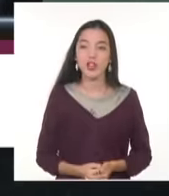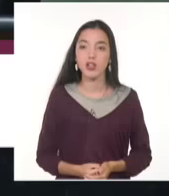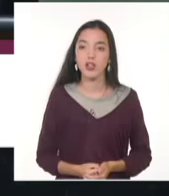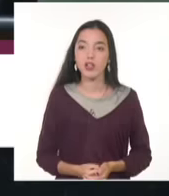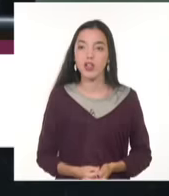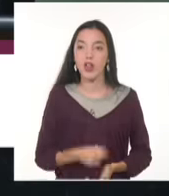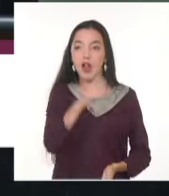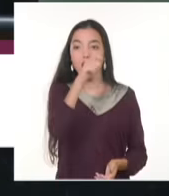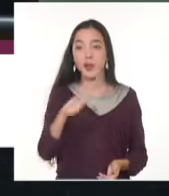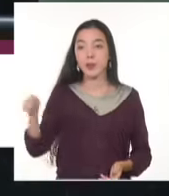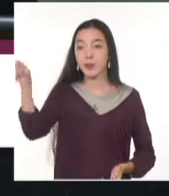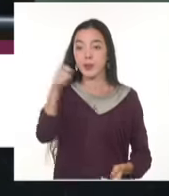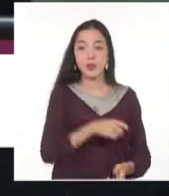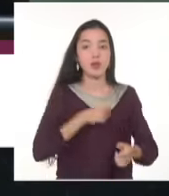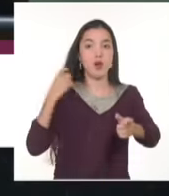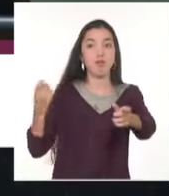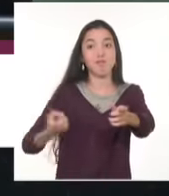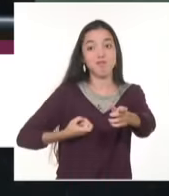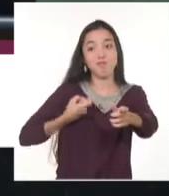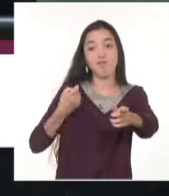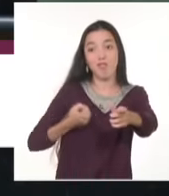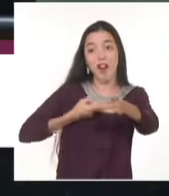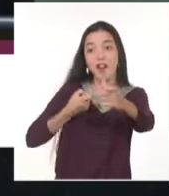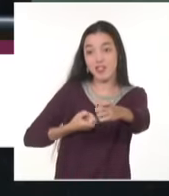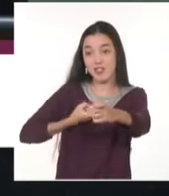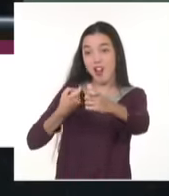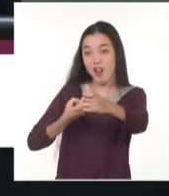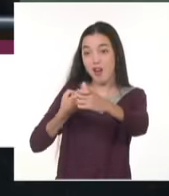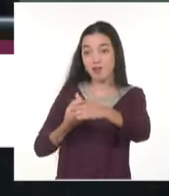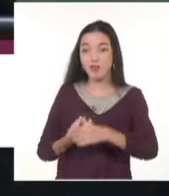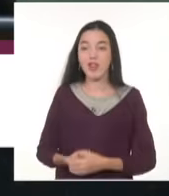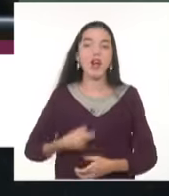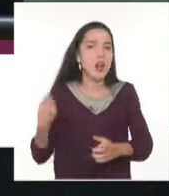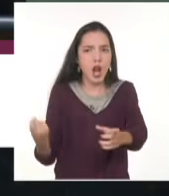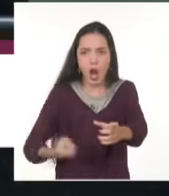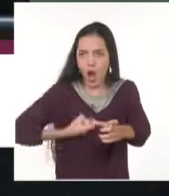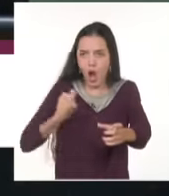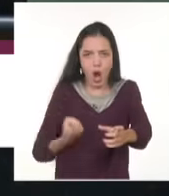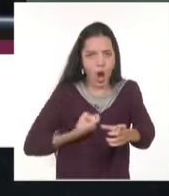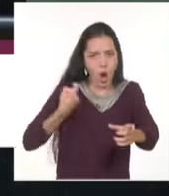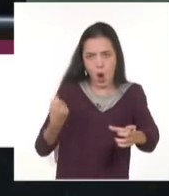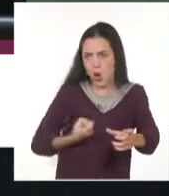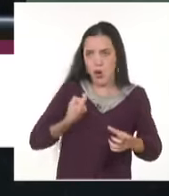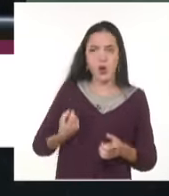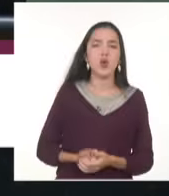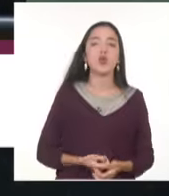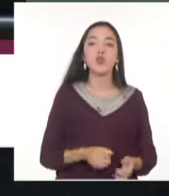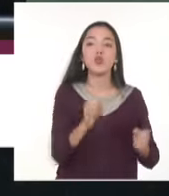de las Armas Nucleares y de la lucha de lúcidos y amplios sectores